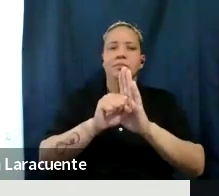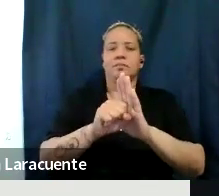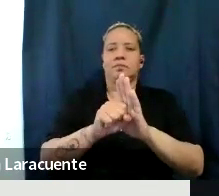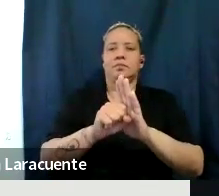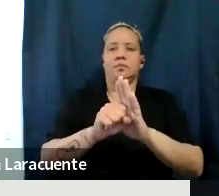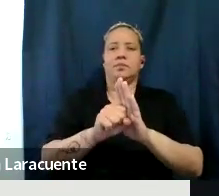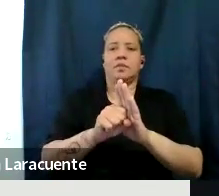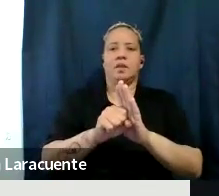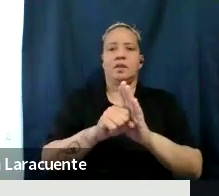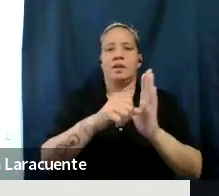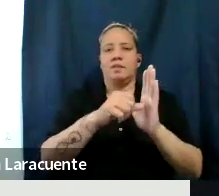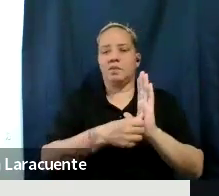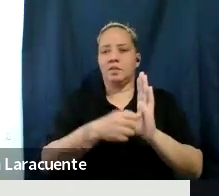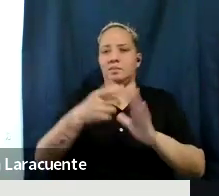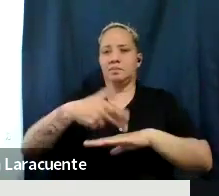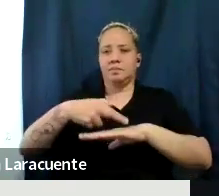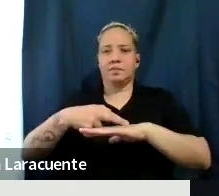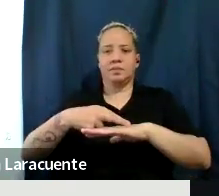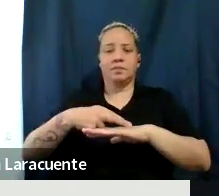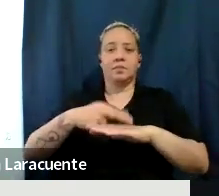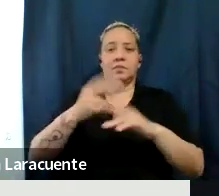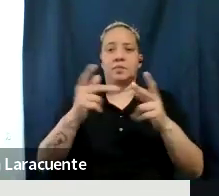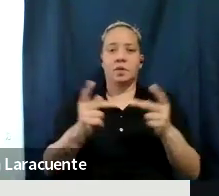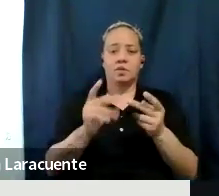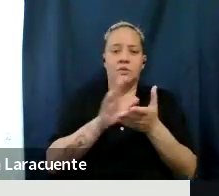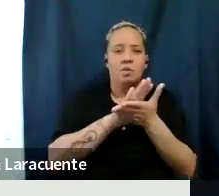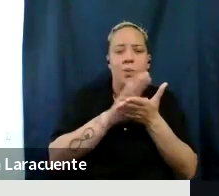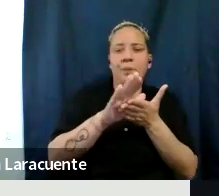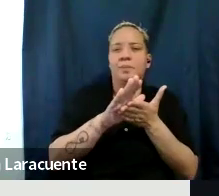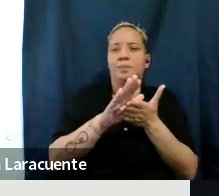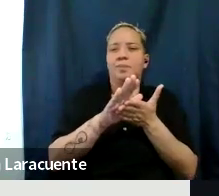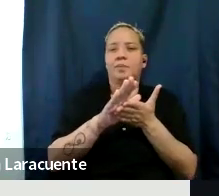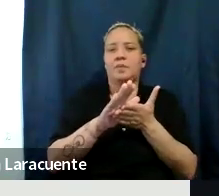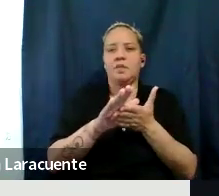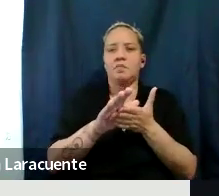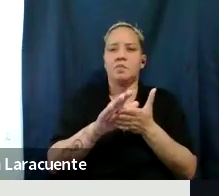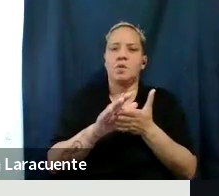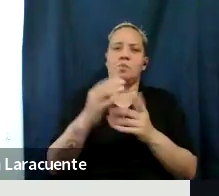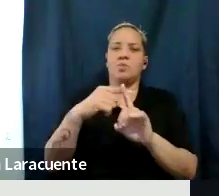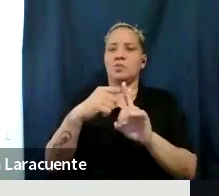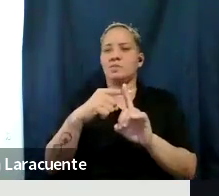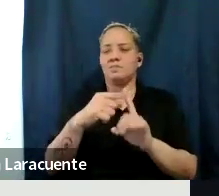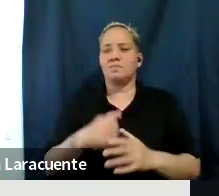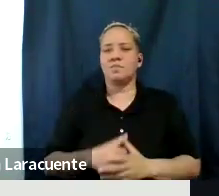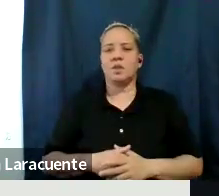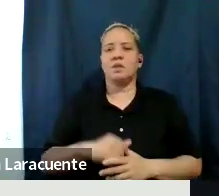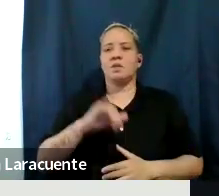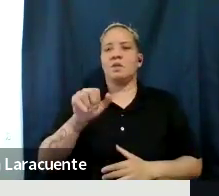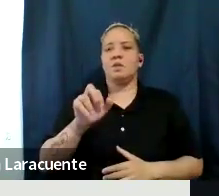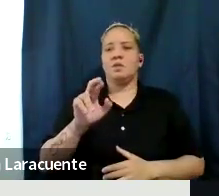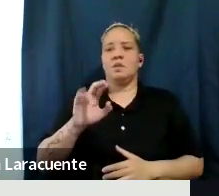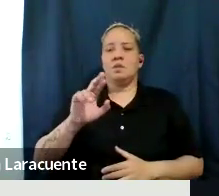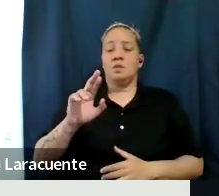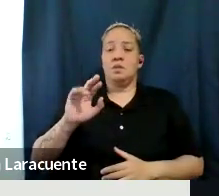Puerto Rico, porque para él era un lugar simpático, un lugar que le hacía bien, Juan Ramón Jiménez